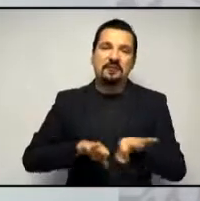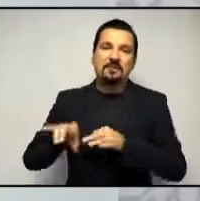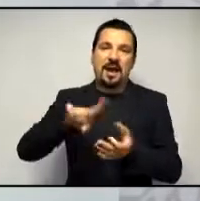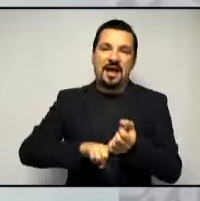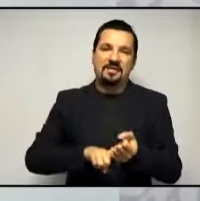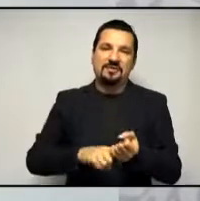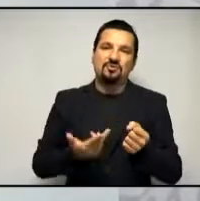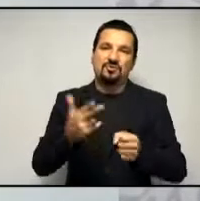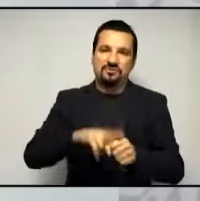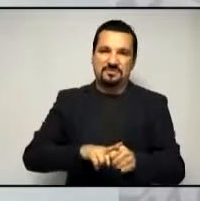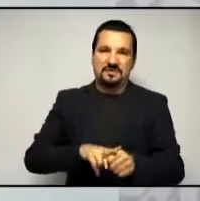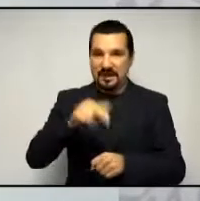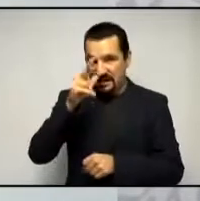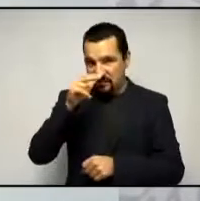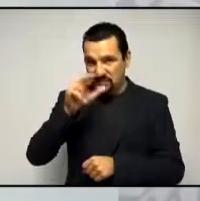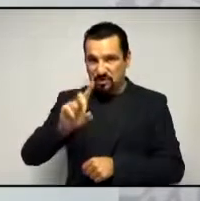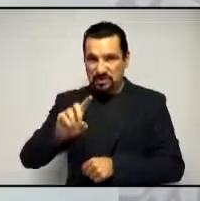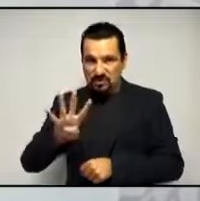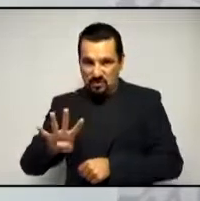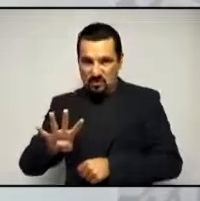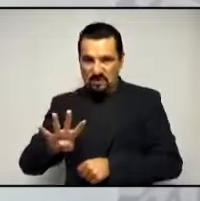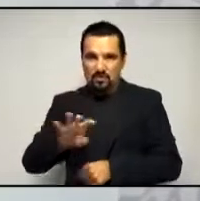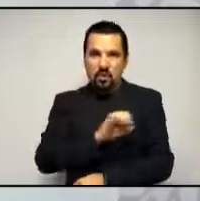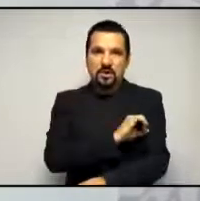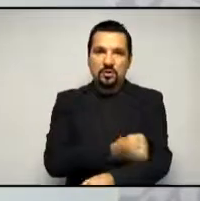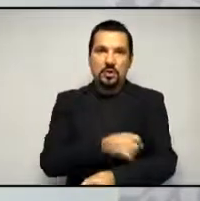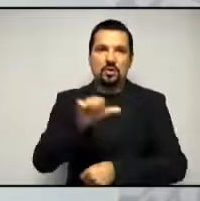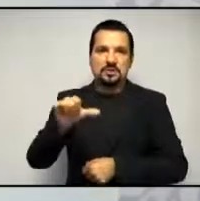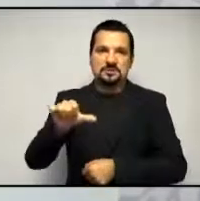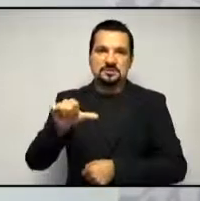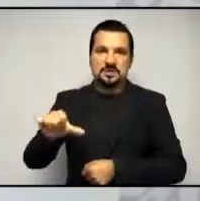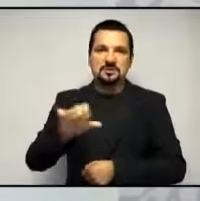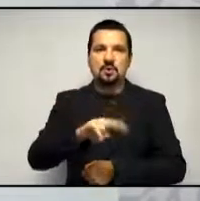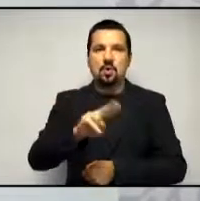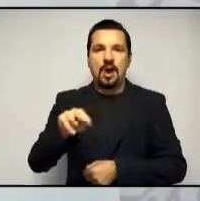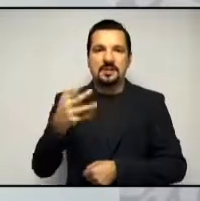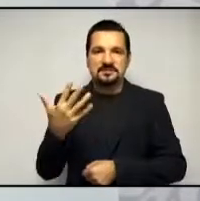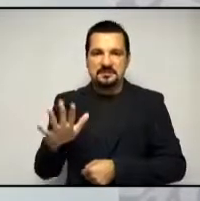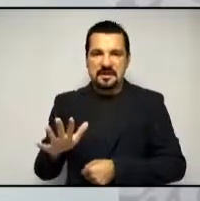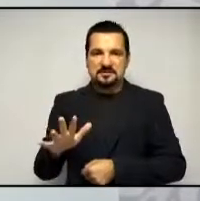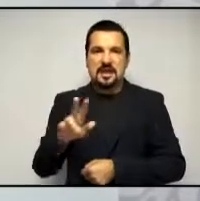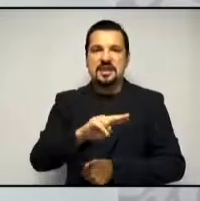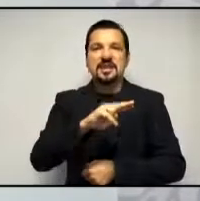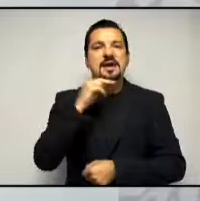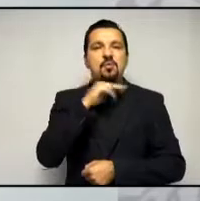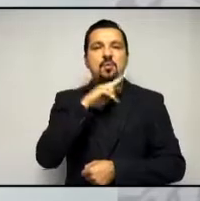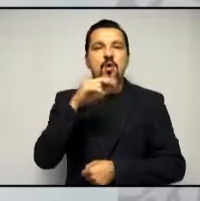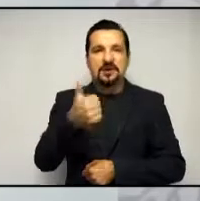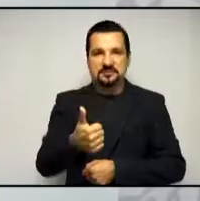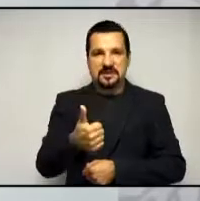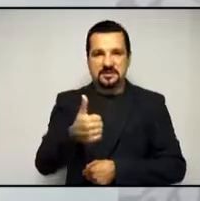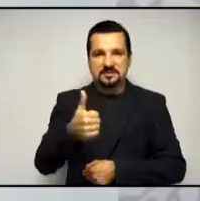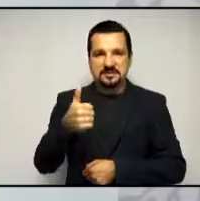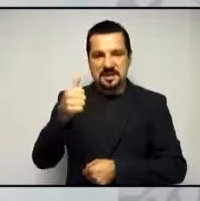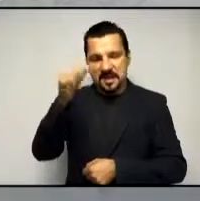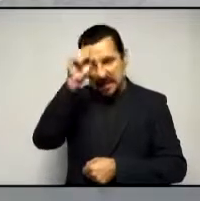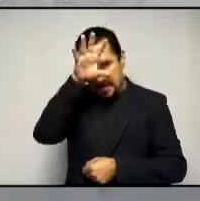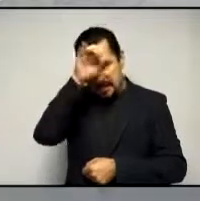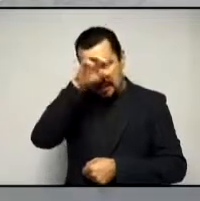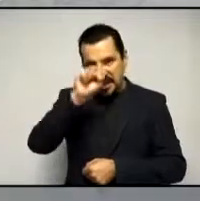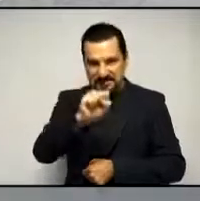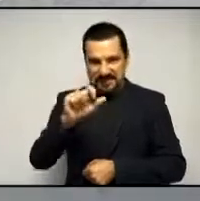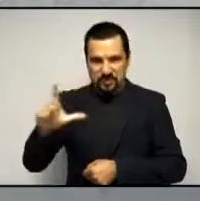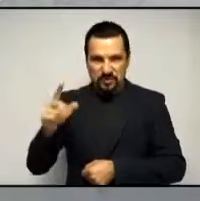salud hermosillo 34 kgm 16 nogales 10 navojoa 6 cananea y san luís río colorado